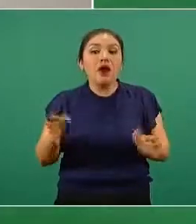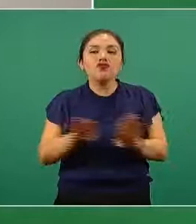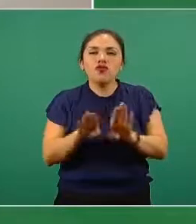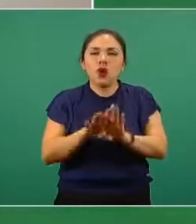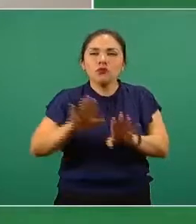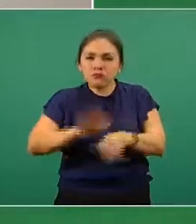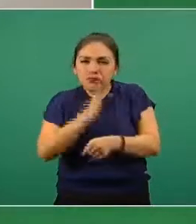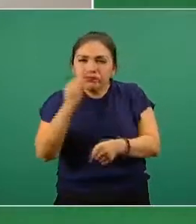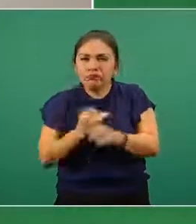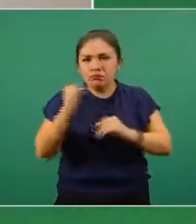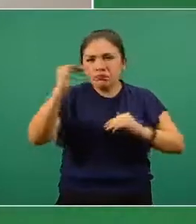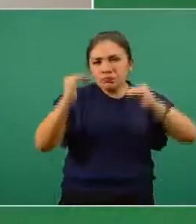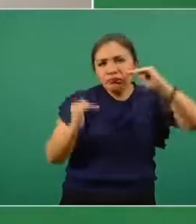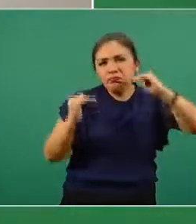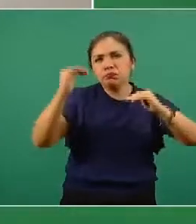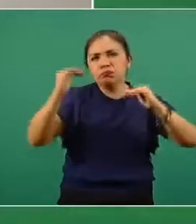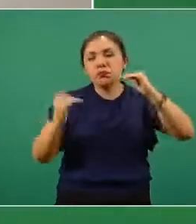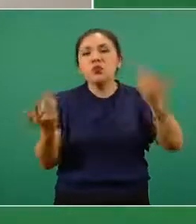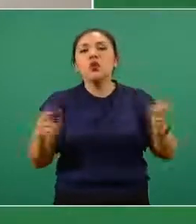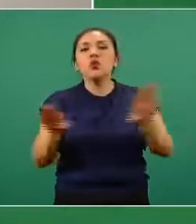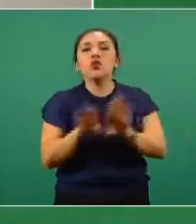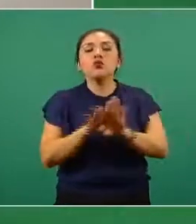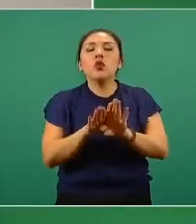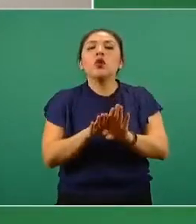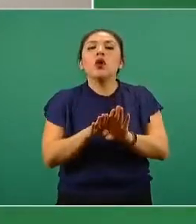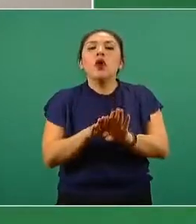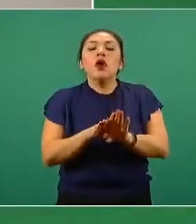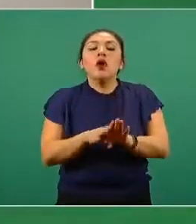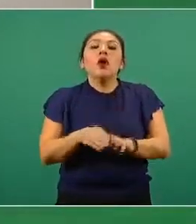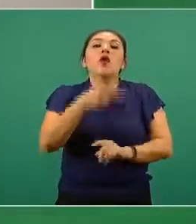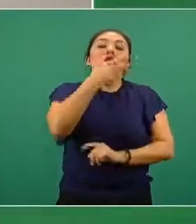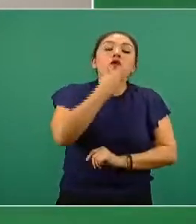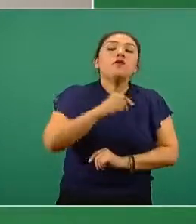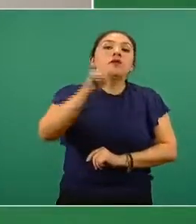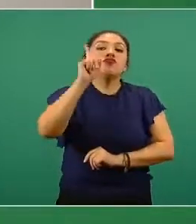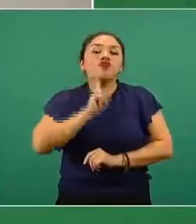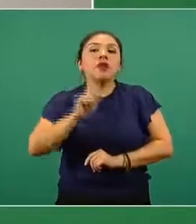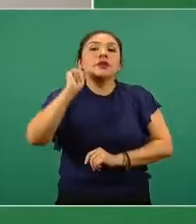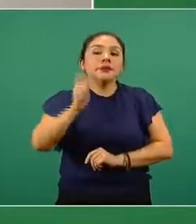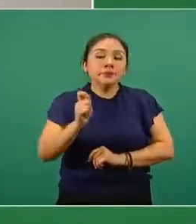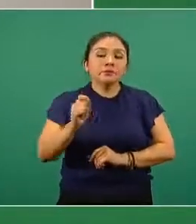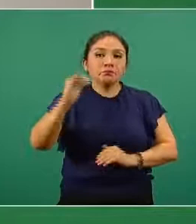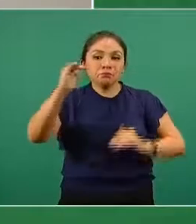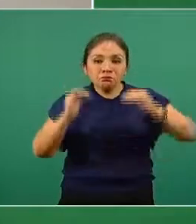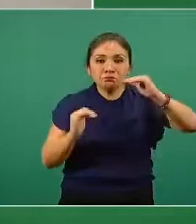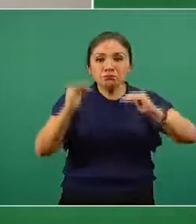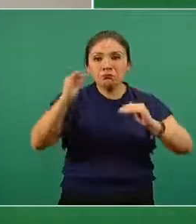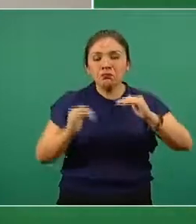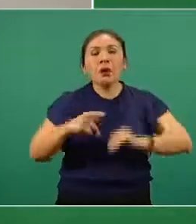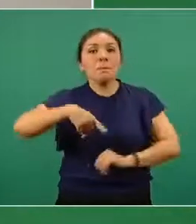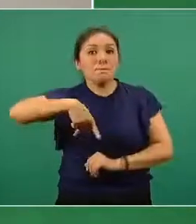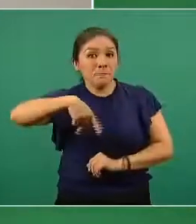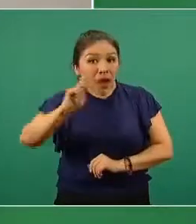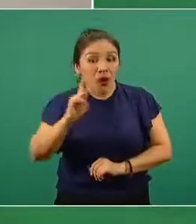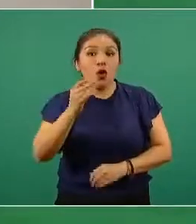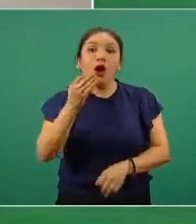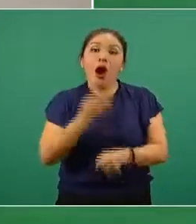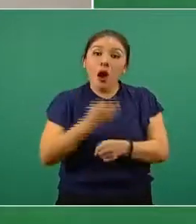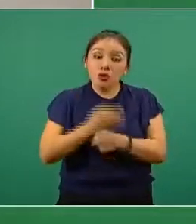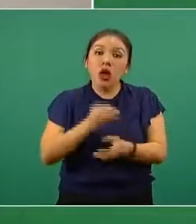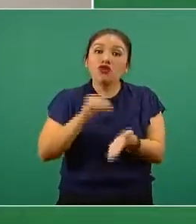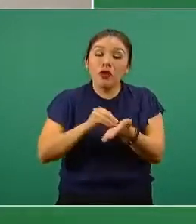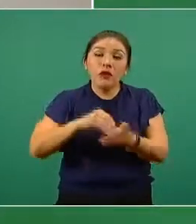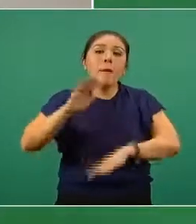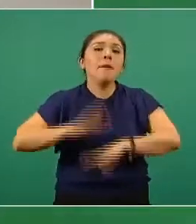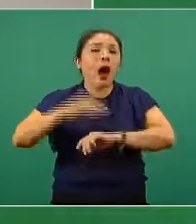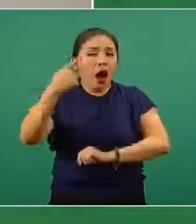más o menos equiparado sobre el sexo de las personas, hombres y mujeres. Sin embargo, aún más